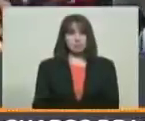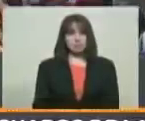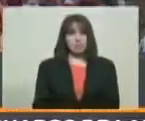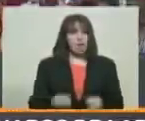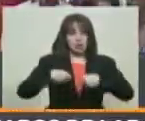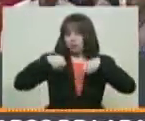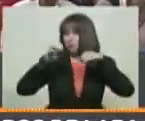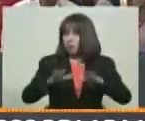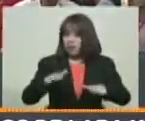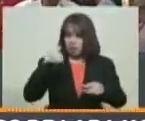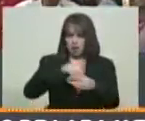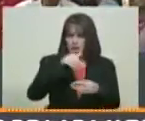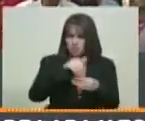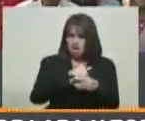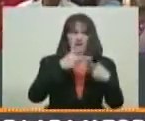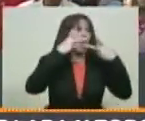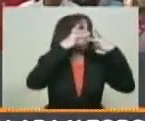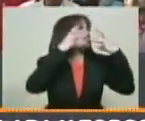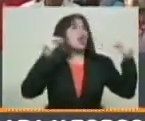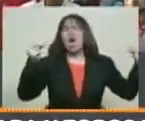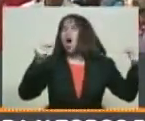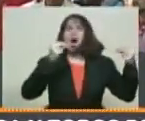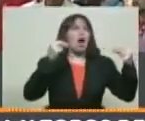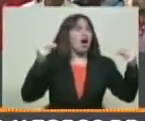¿Suspendo las elecciones?